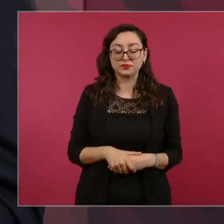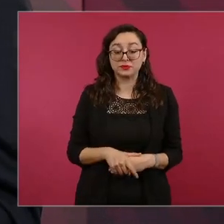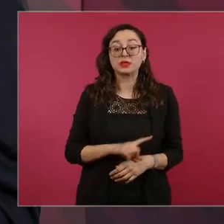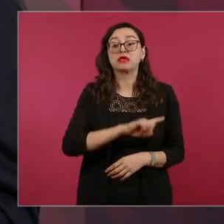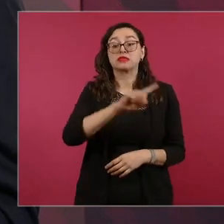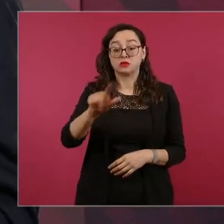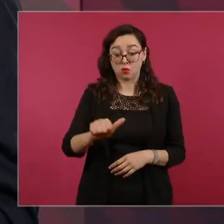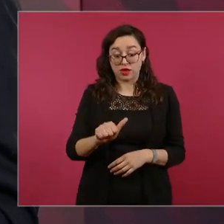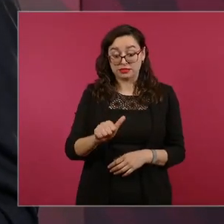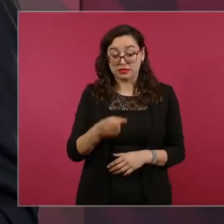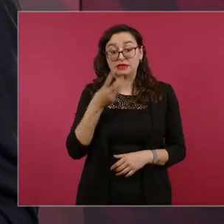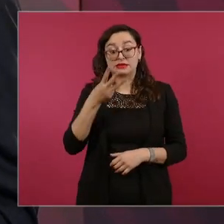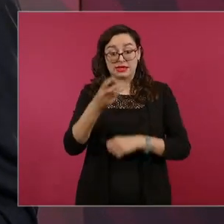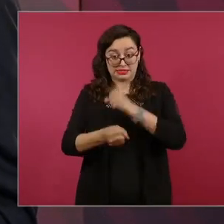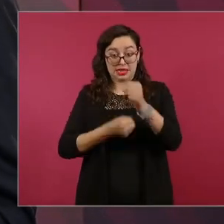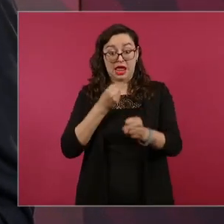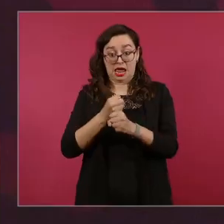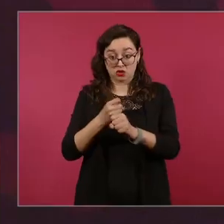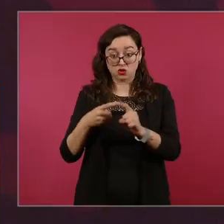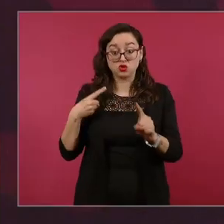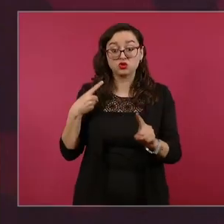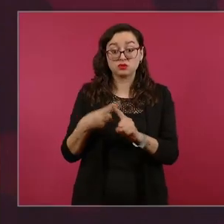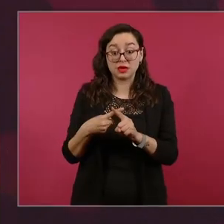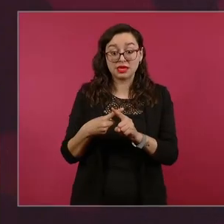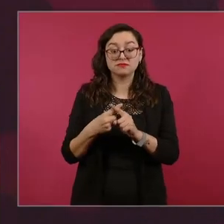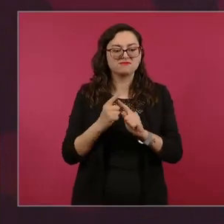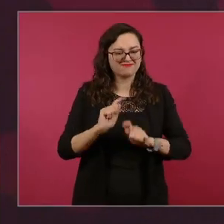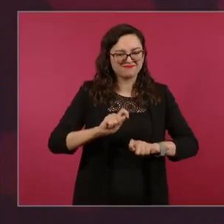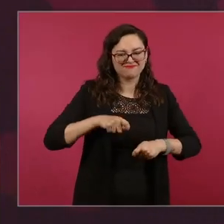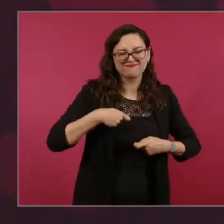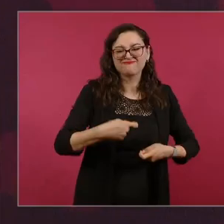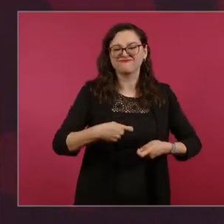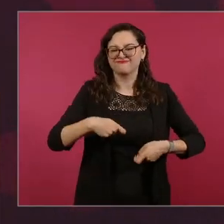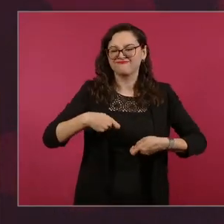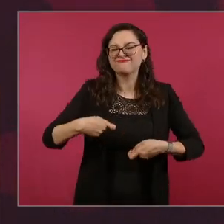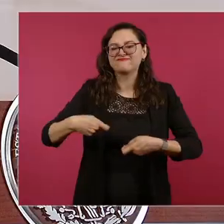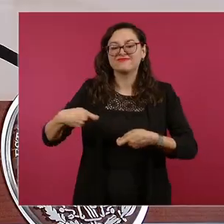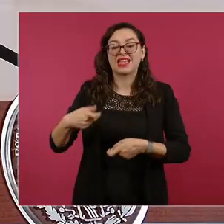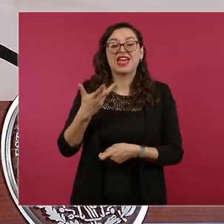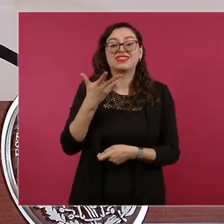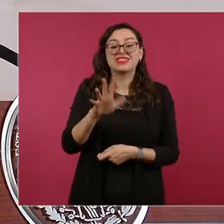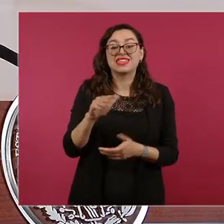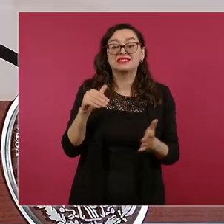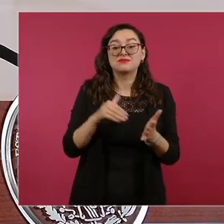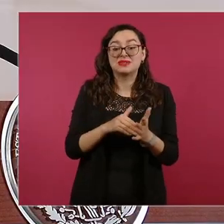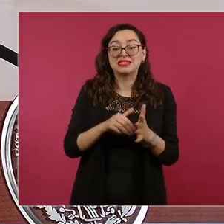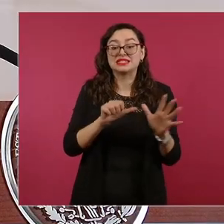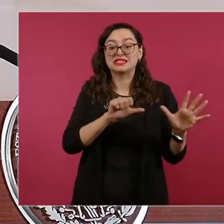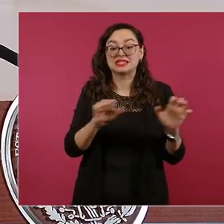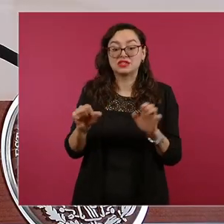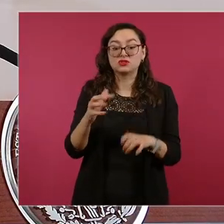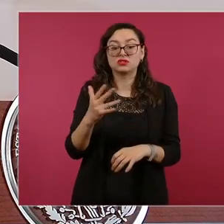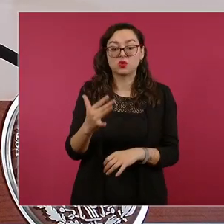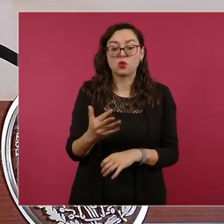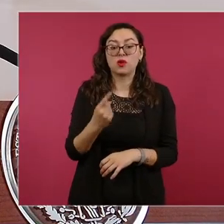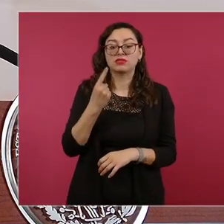sexenio se habían constituido diez mil seiscientos cincuenta y un ejidos